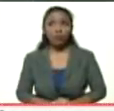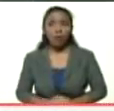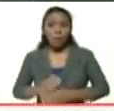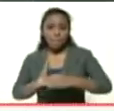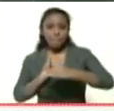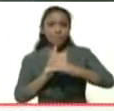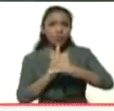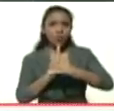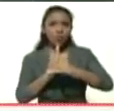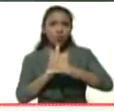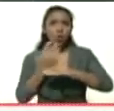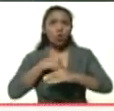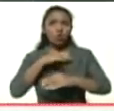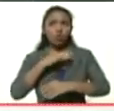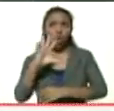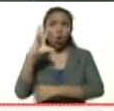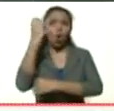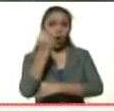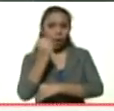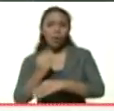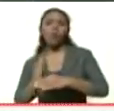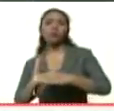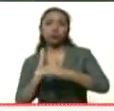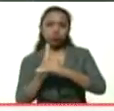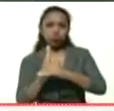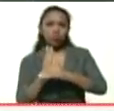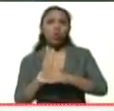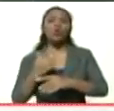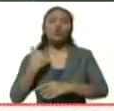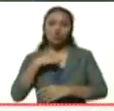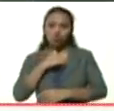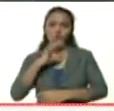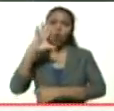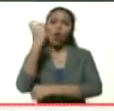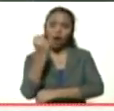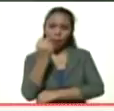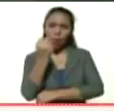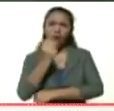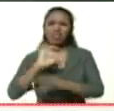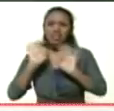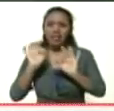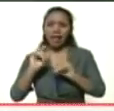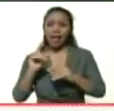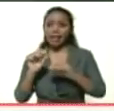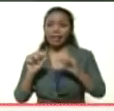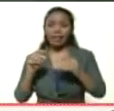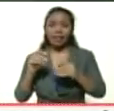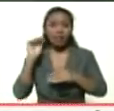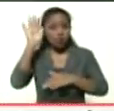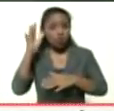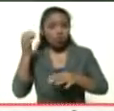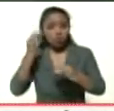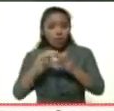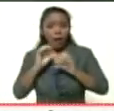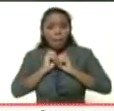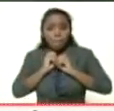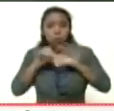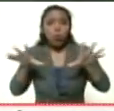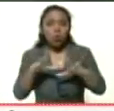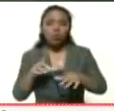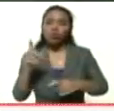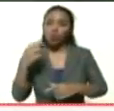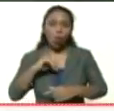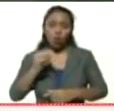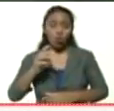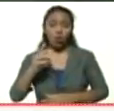conteniendo, hemos logrado contenerla, hemos logrado que no se dé la explosión exponencial. No quiere decir que podemos